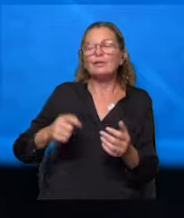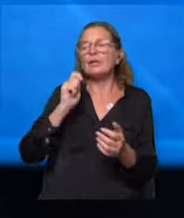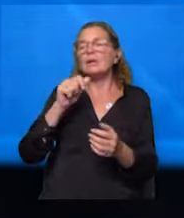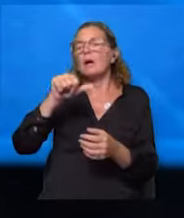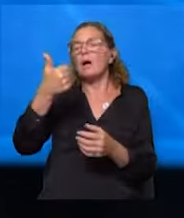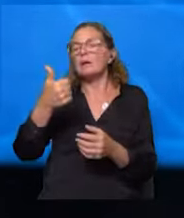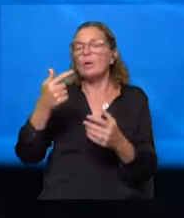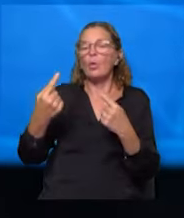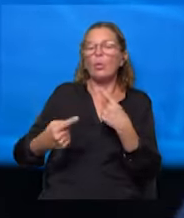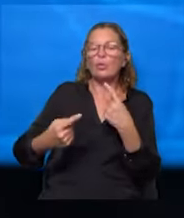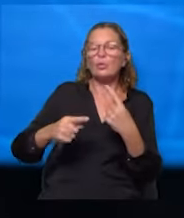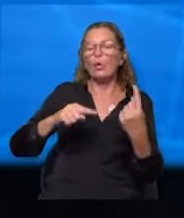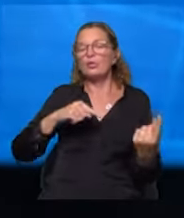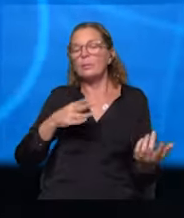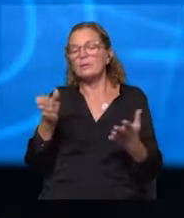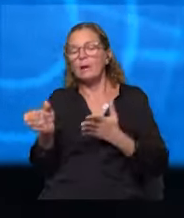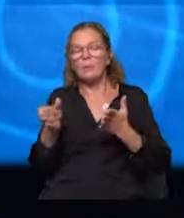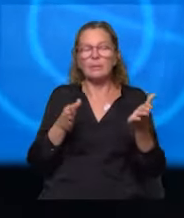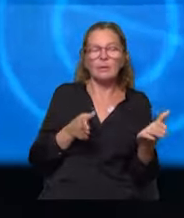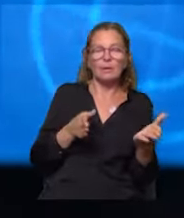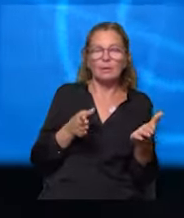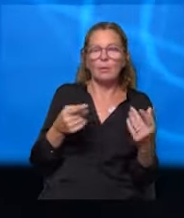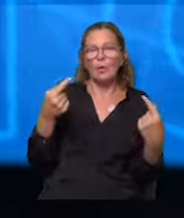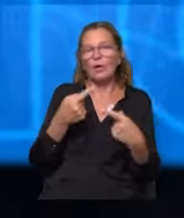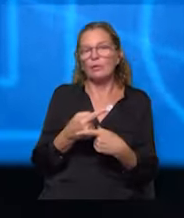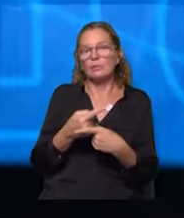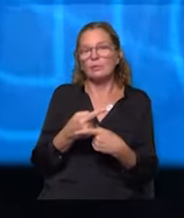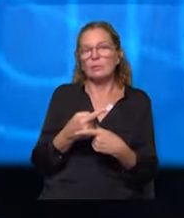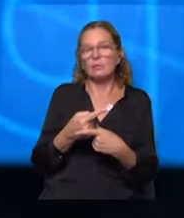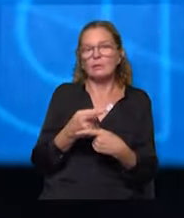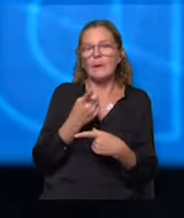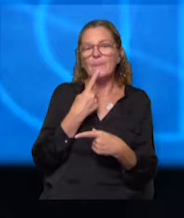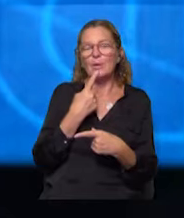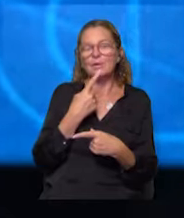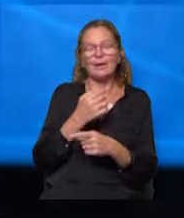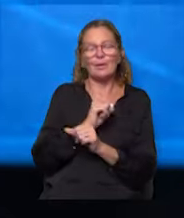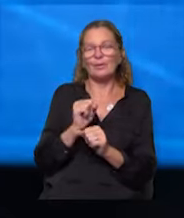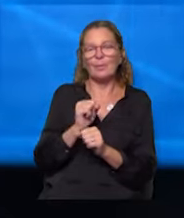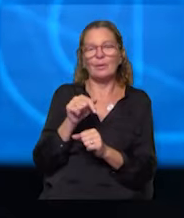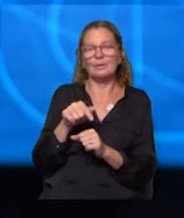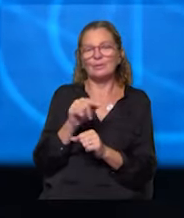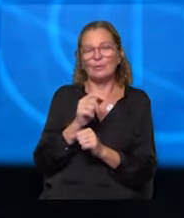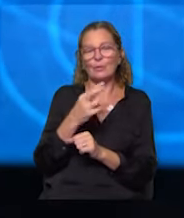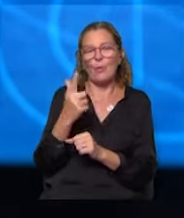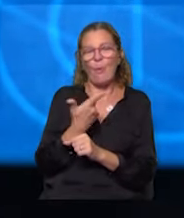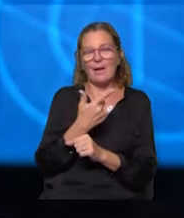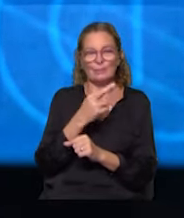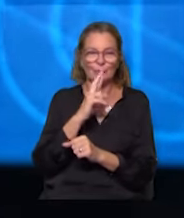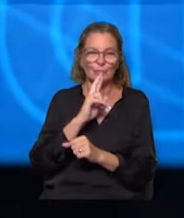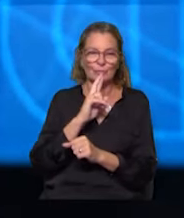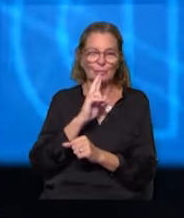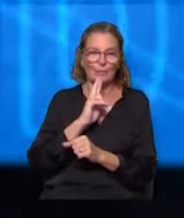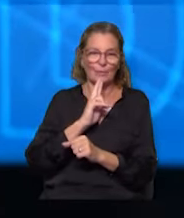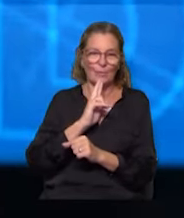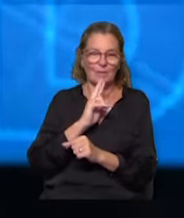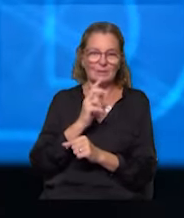gane yendo para un lado o yendo para el lado opuesto a los bandazos de política estas cosas no se resuelven si